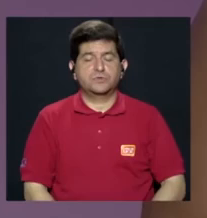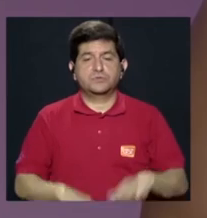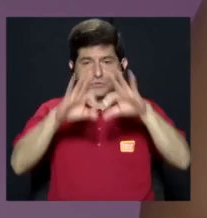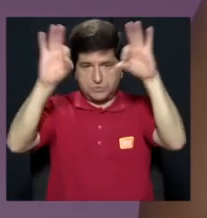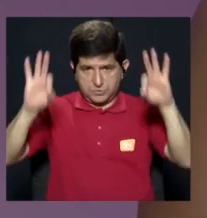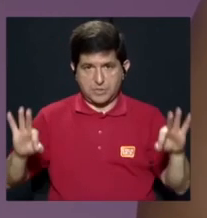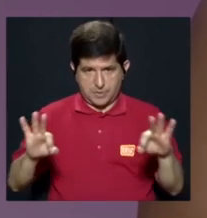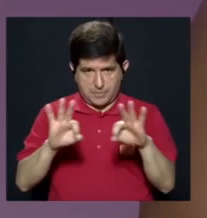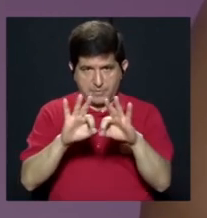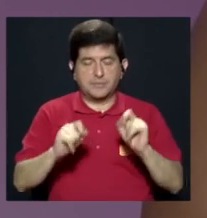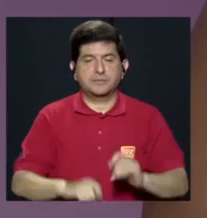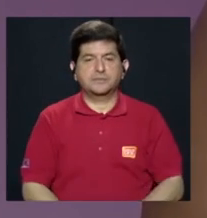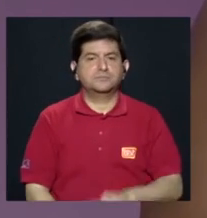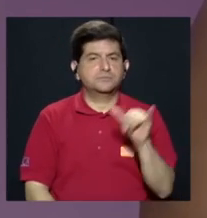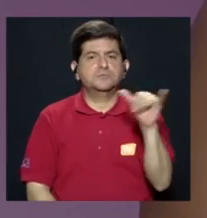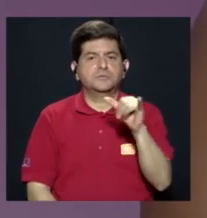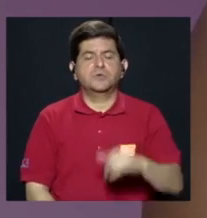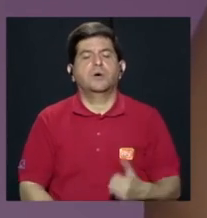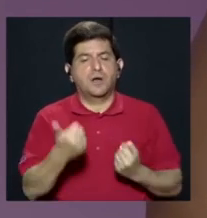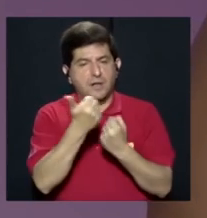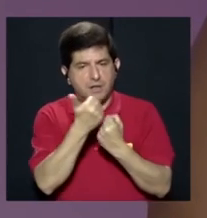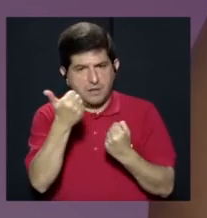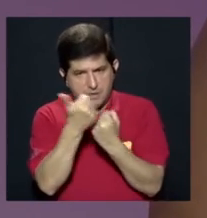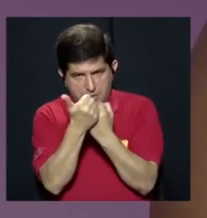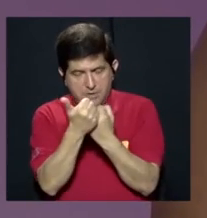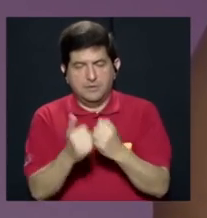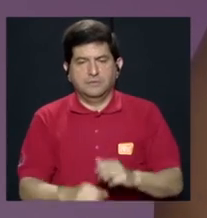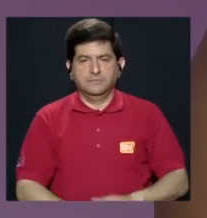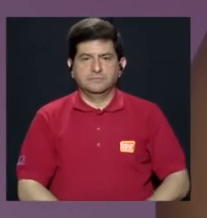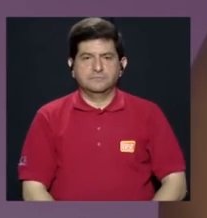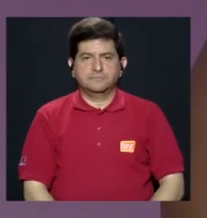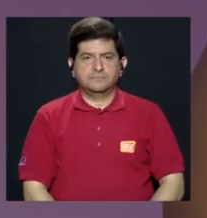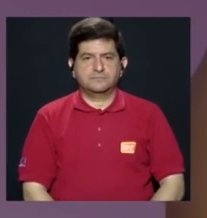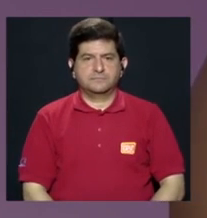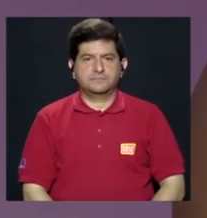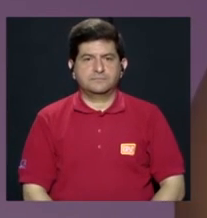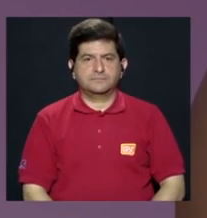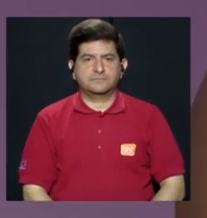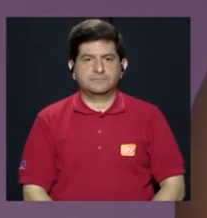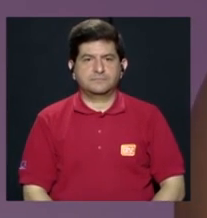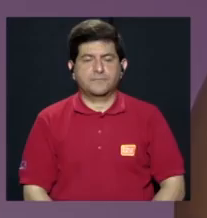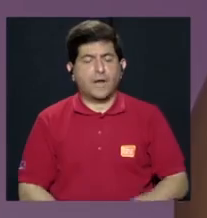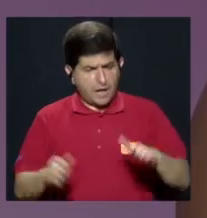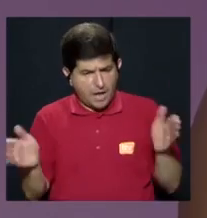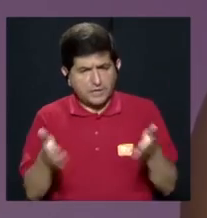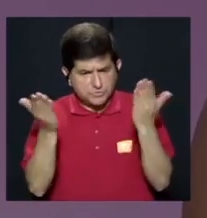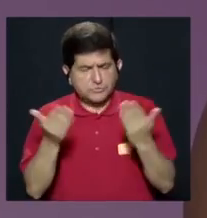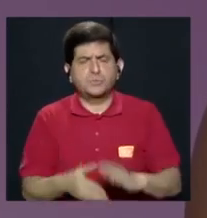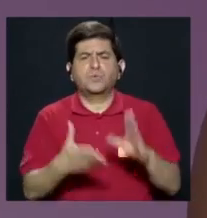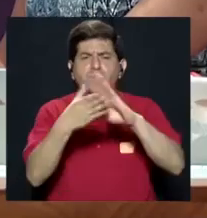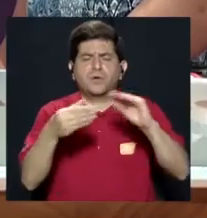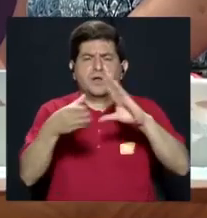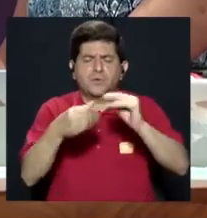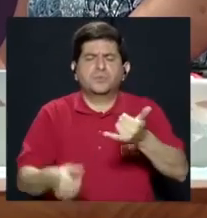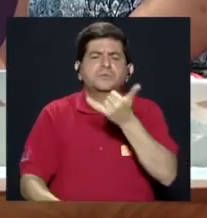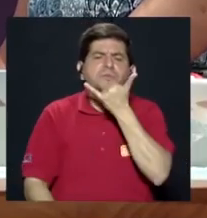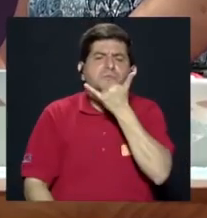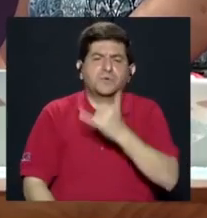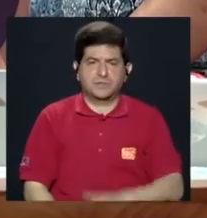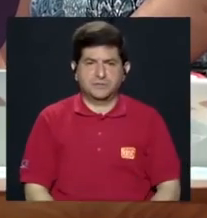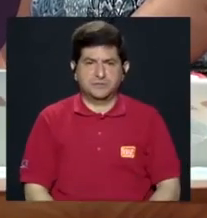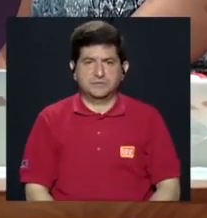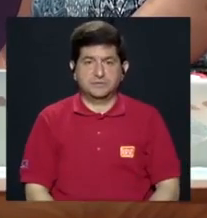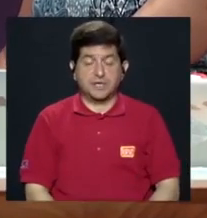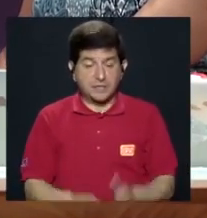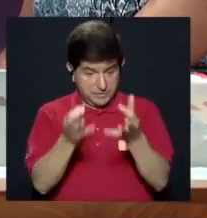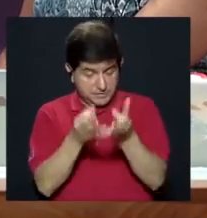imágenes de apoyo y estarlas a que nos comenten qué han pasado. Y para nosotros